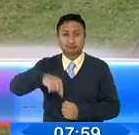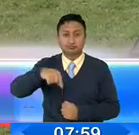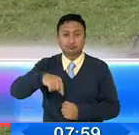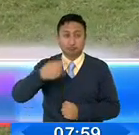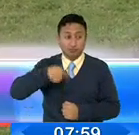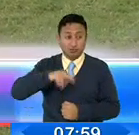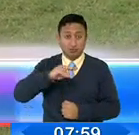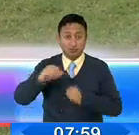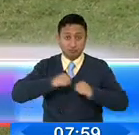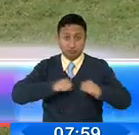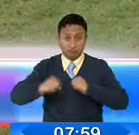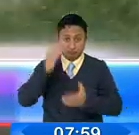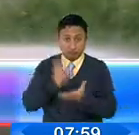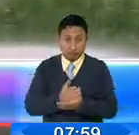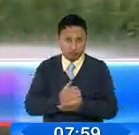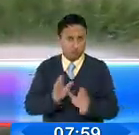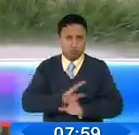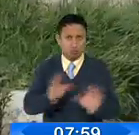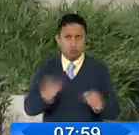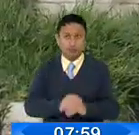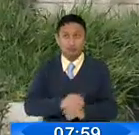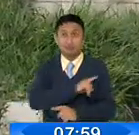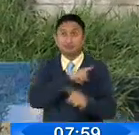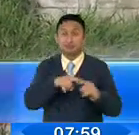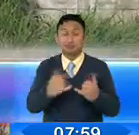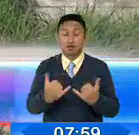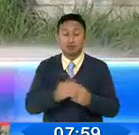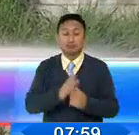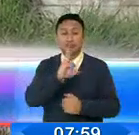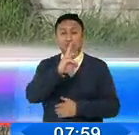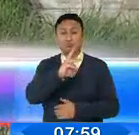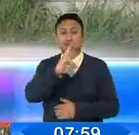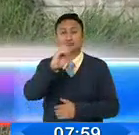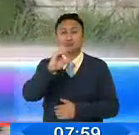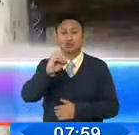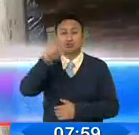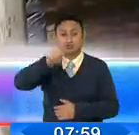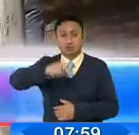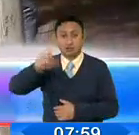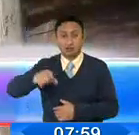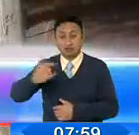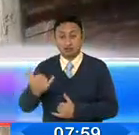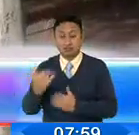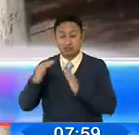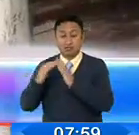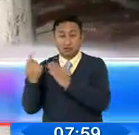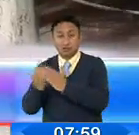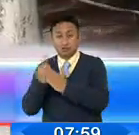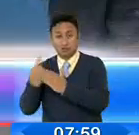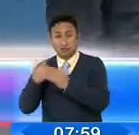hemos parado un solo día. Hasta el momento, 600 trabajadores están entre aislamiento y cerco